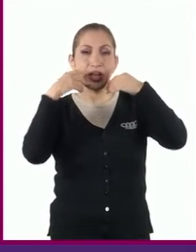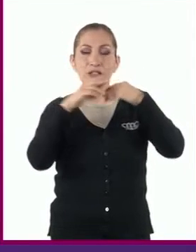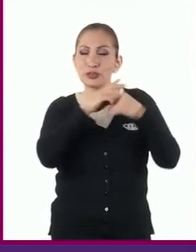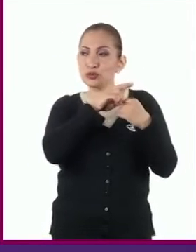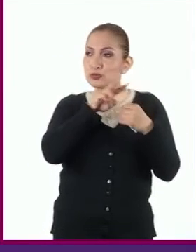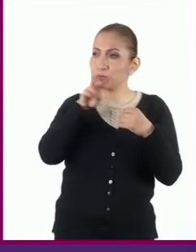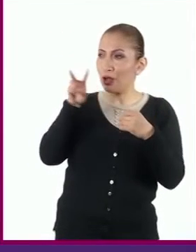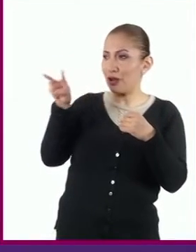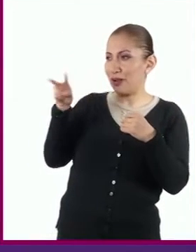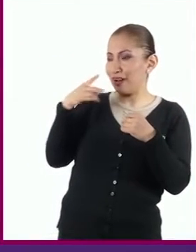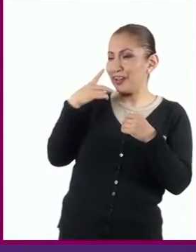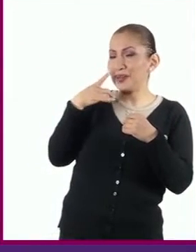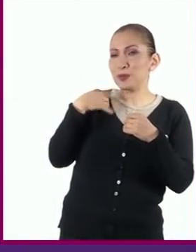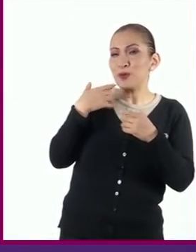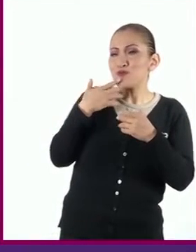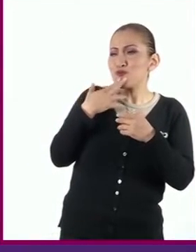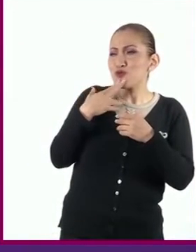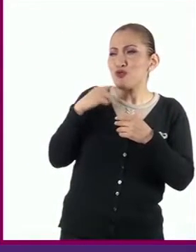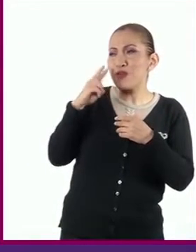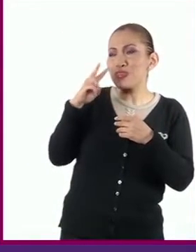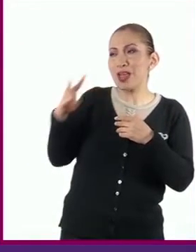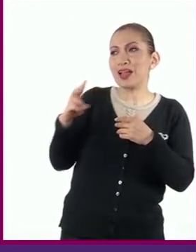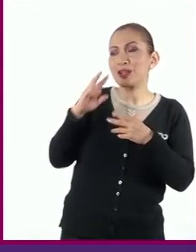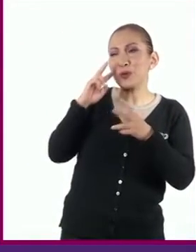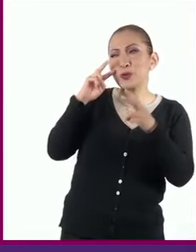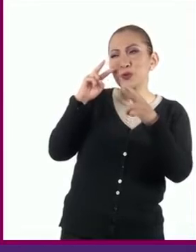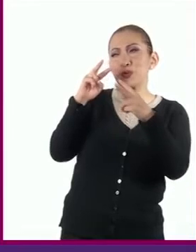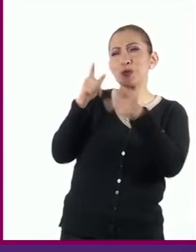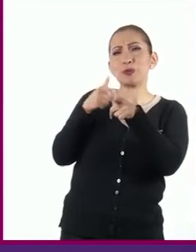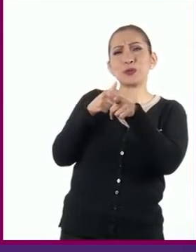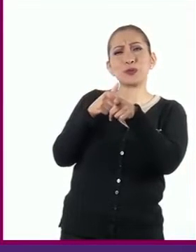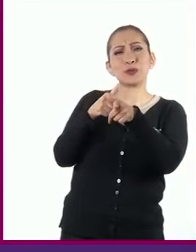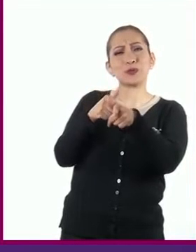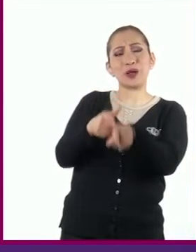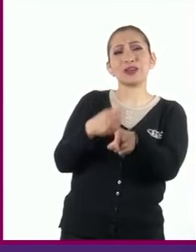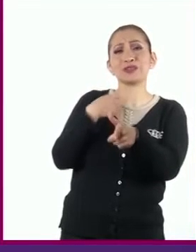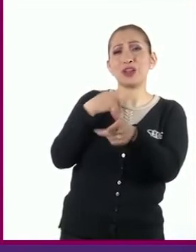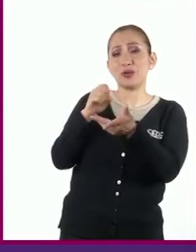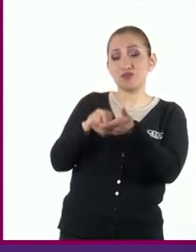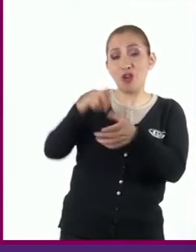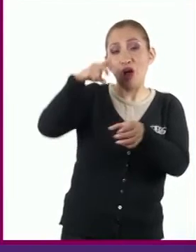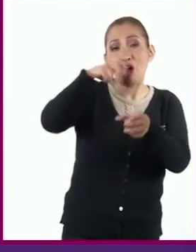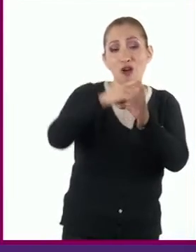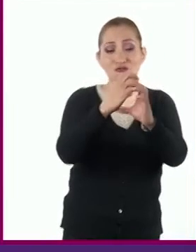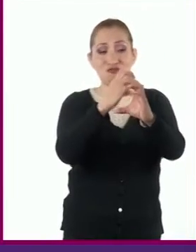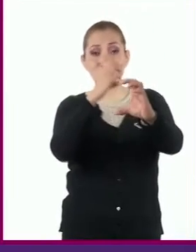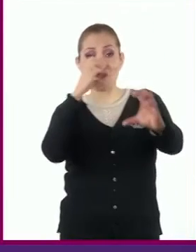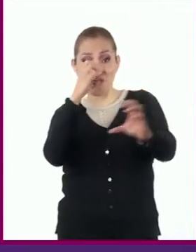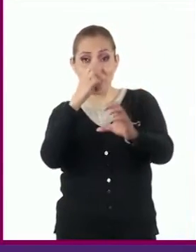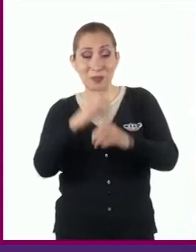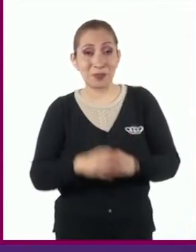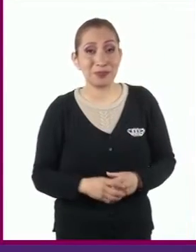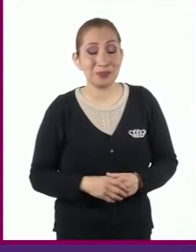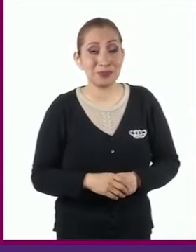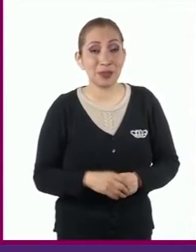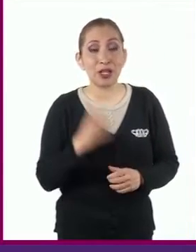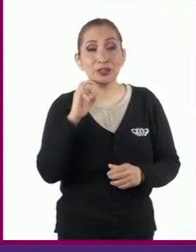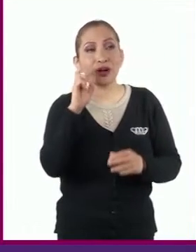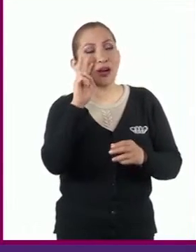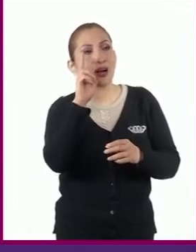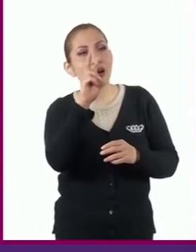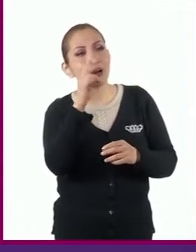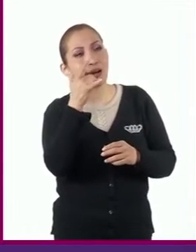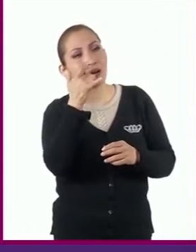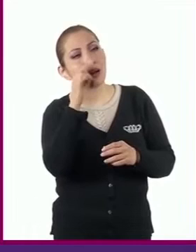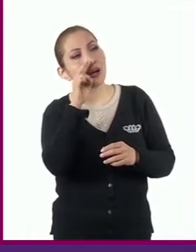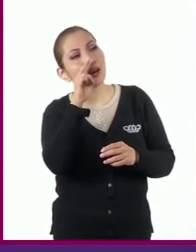la cara en dulce arrobamiento y sin dejarte de mirar siquiera, salté a un tranvía en raudo movimiento y me quedé mirándote